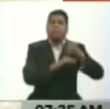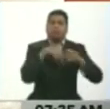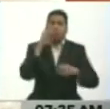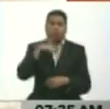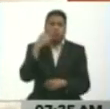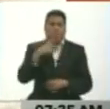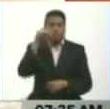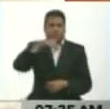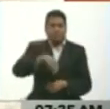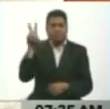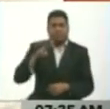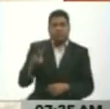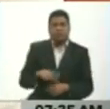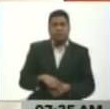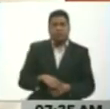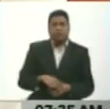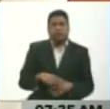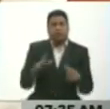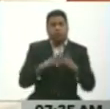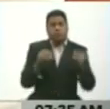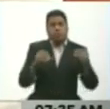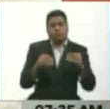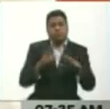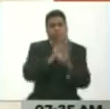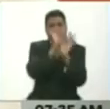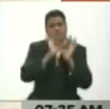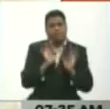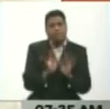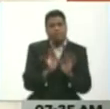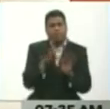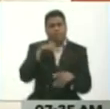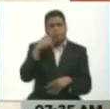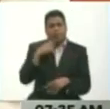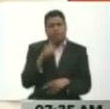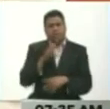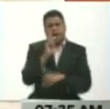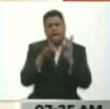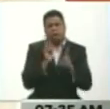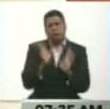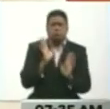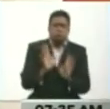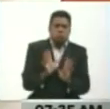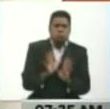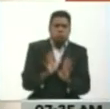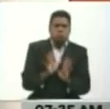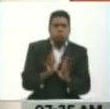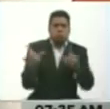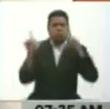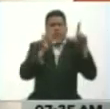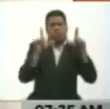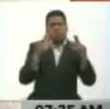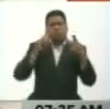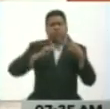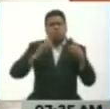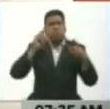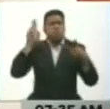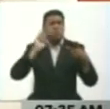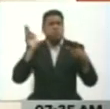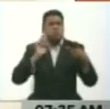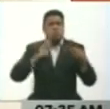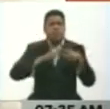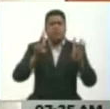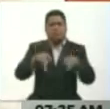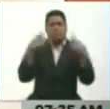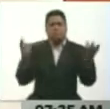del modelo político-económico que desarrolla a determinados medios de comunicación. Y bueno, allí se nota claramente cuál